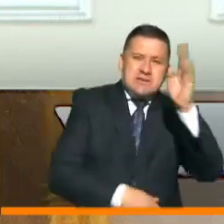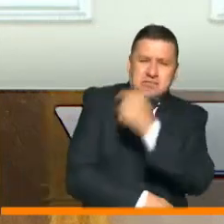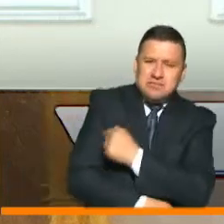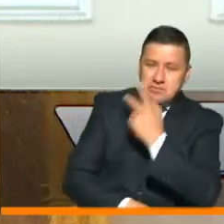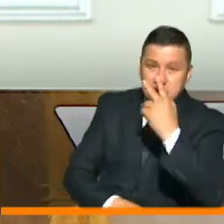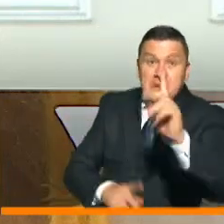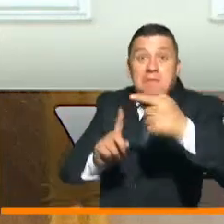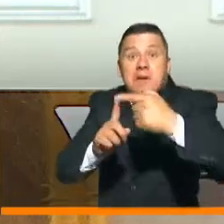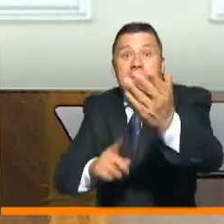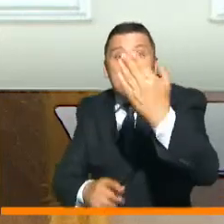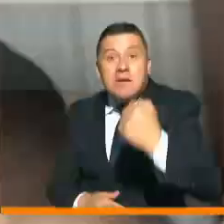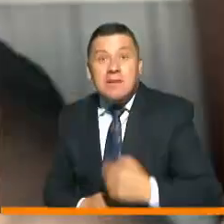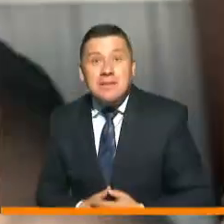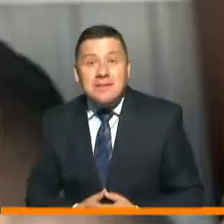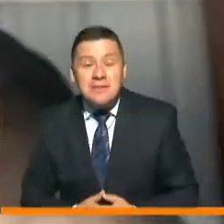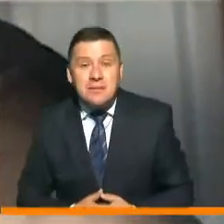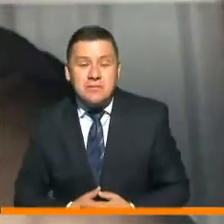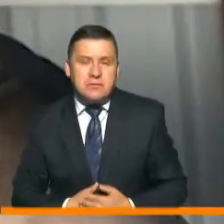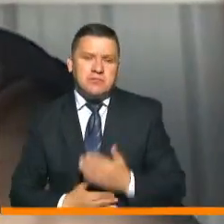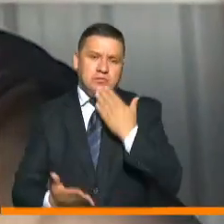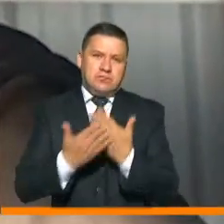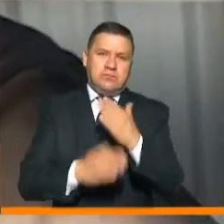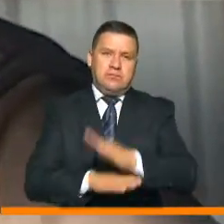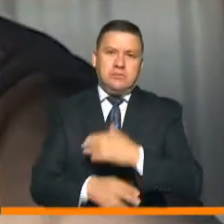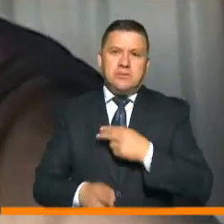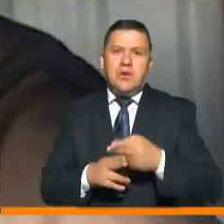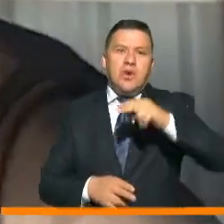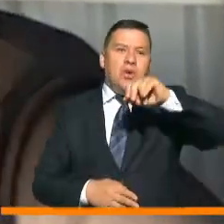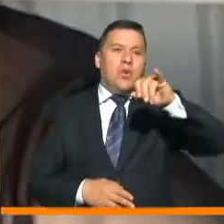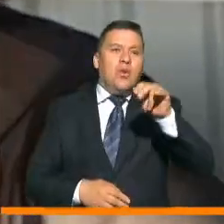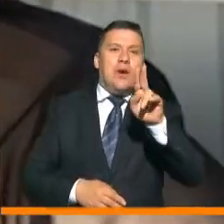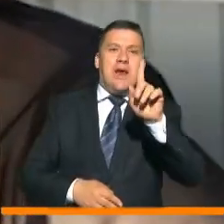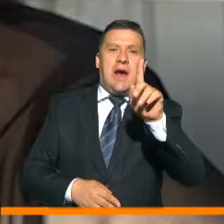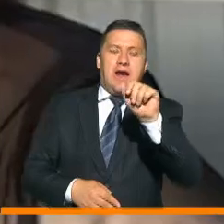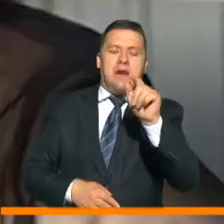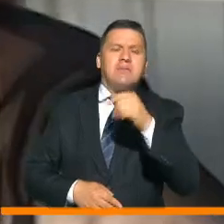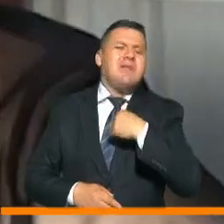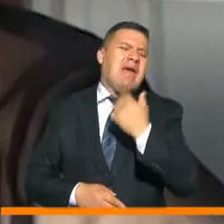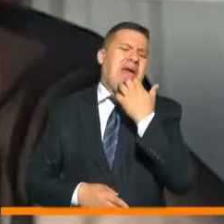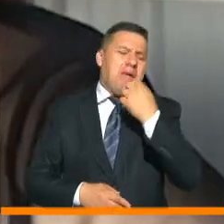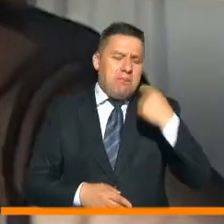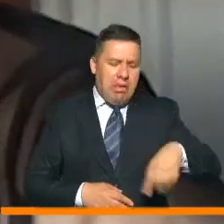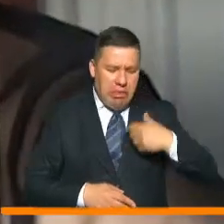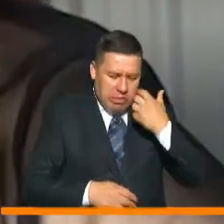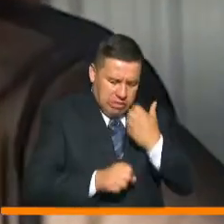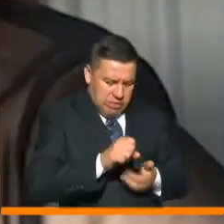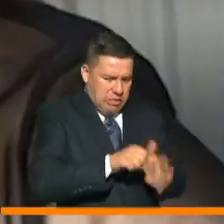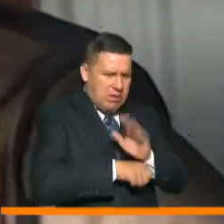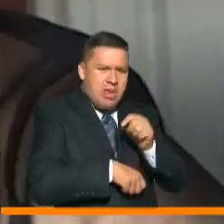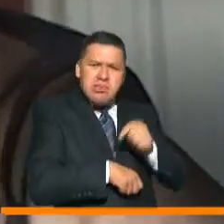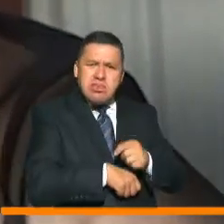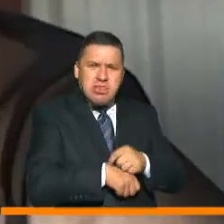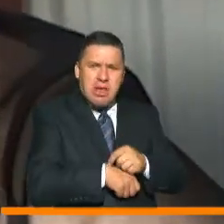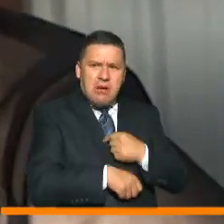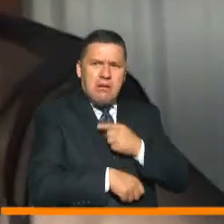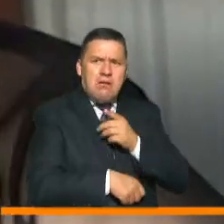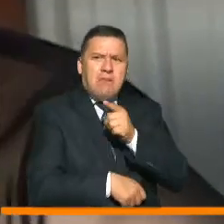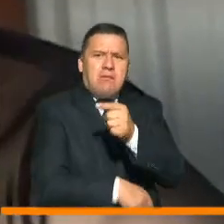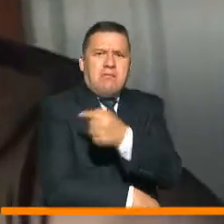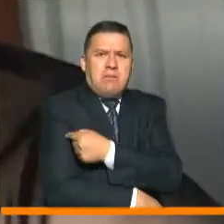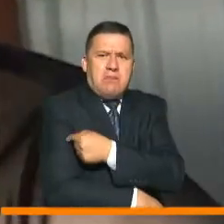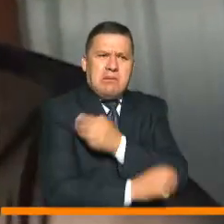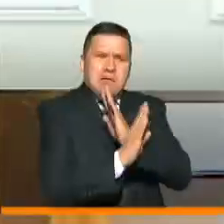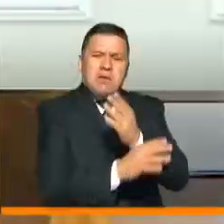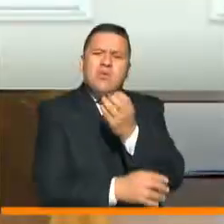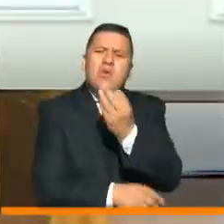Vacunación. Veamos la primera. Buenas tardes, mi nombre es Juliana Wolf. Si alguien tuvo contagio de COVID, ¿al cuánto tiempo se puede aplicar la vacuna contra el